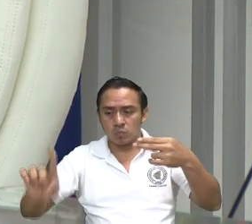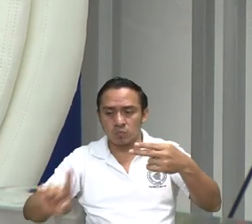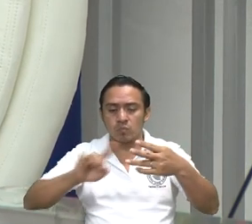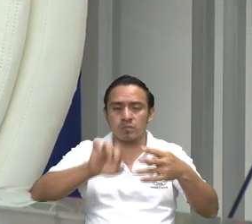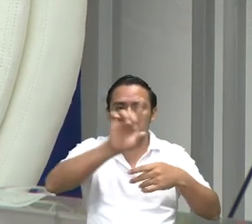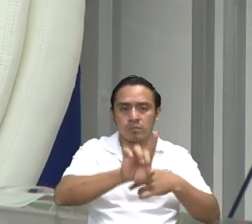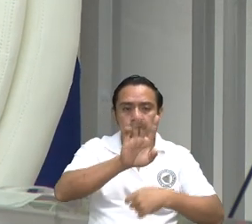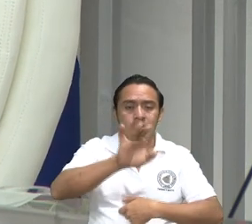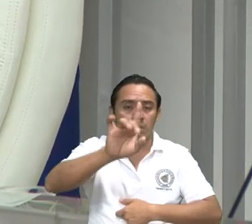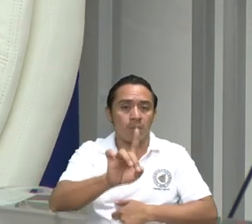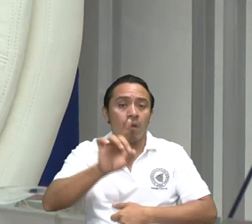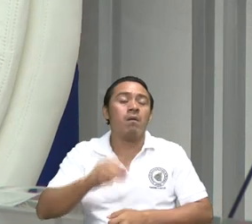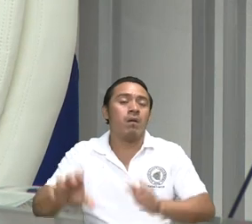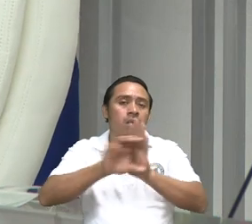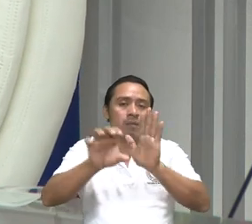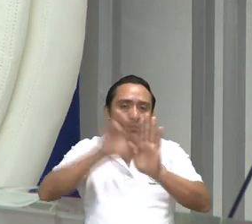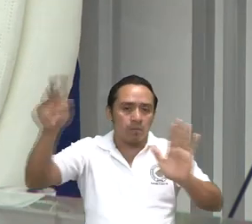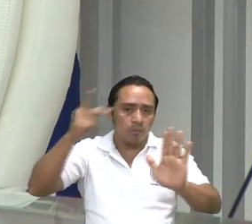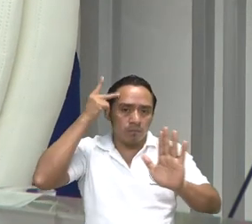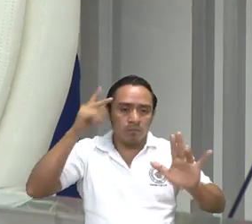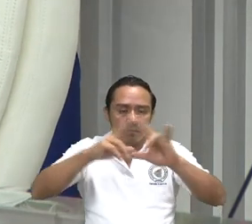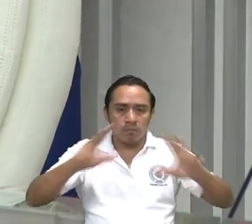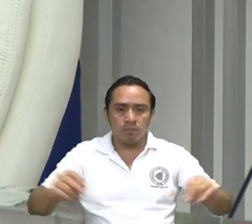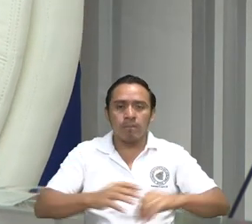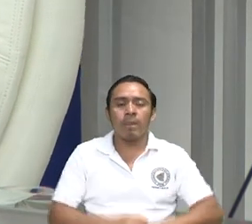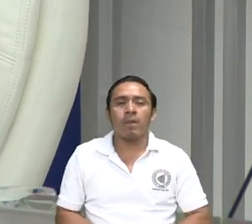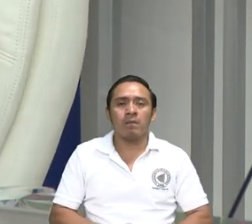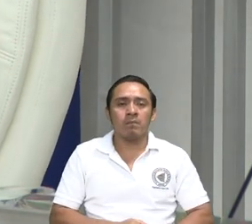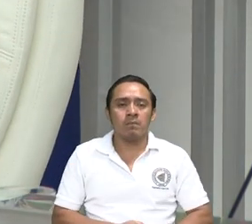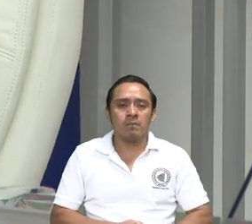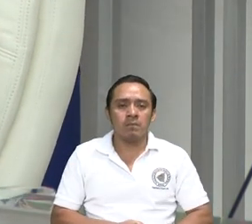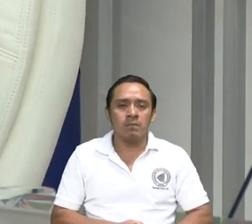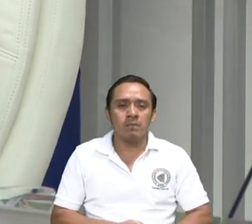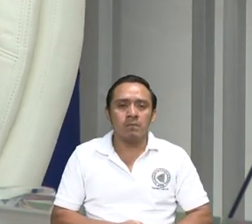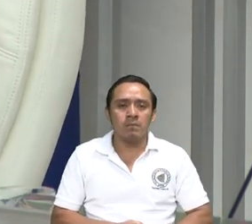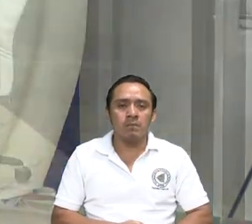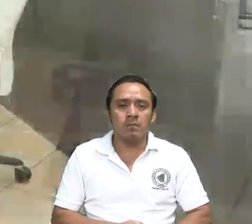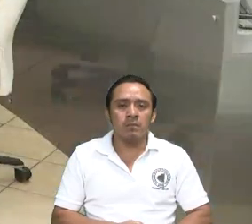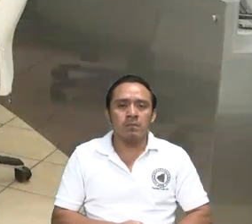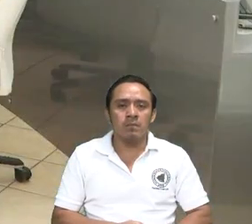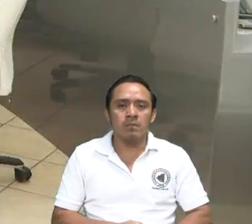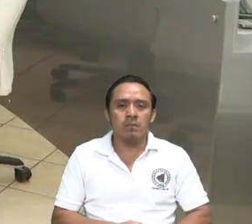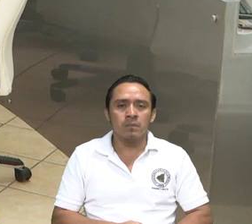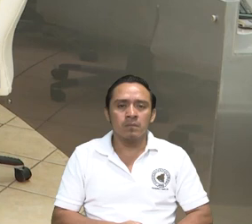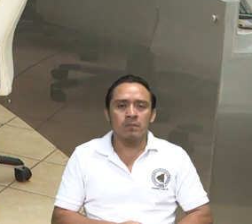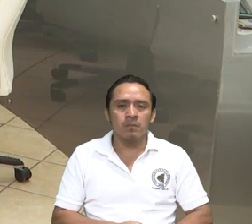y 141 de la Constitución Política de la República de Nicaragua,